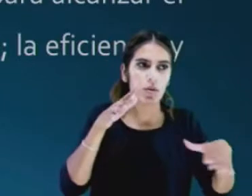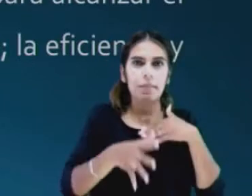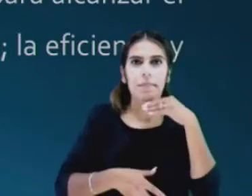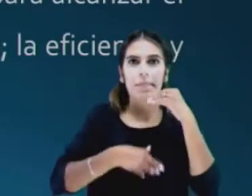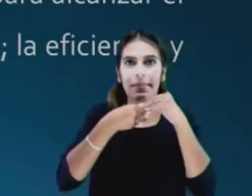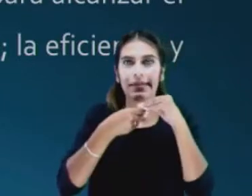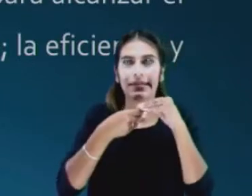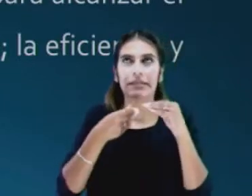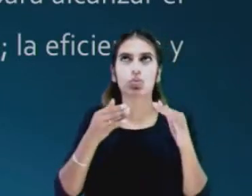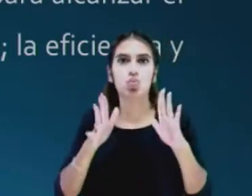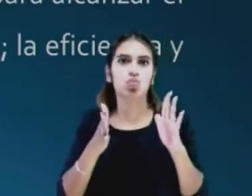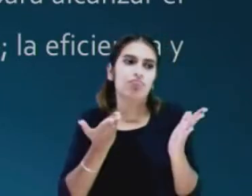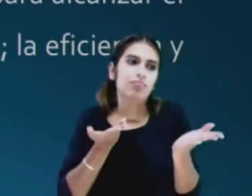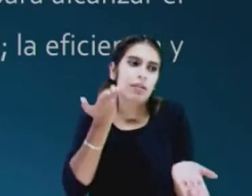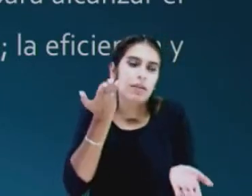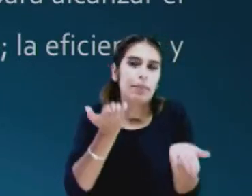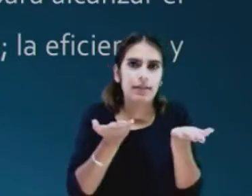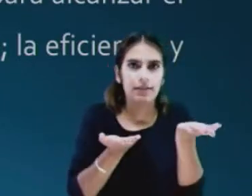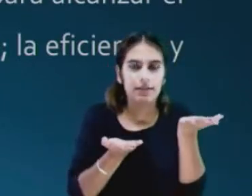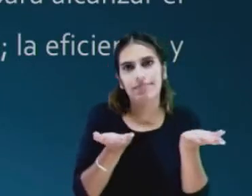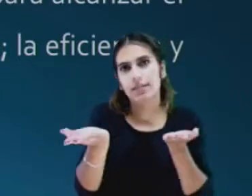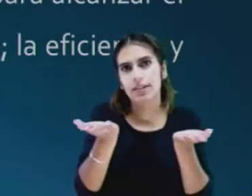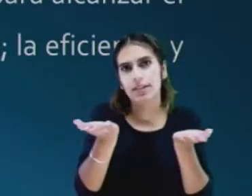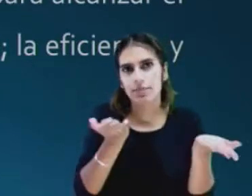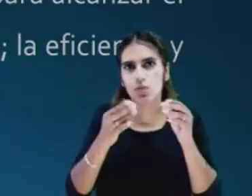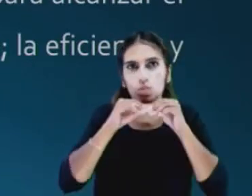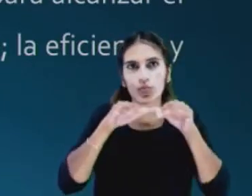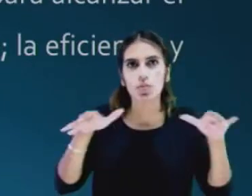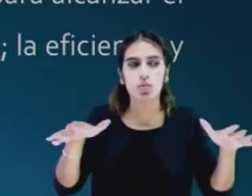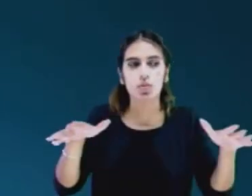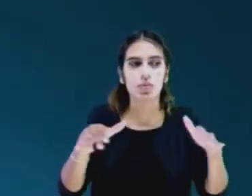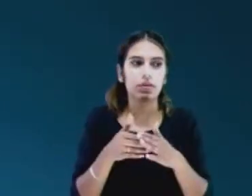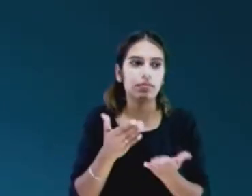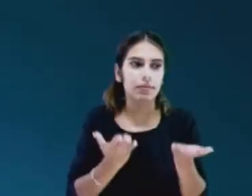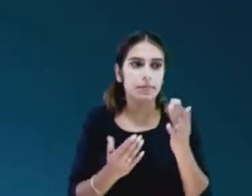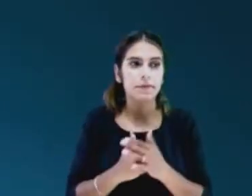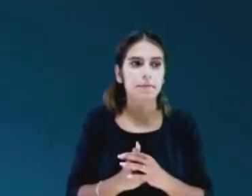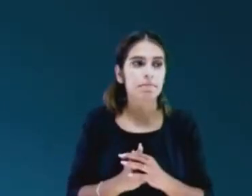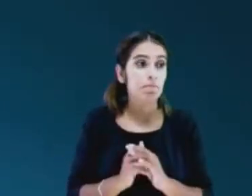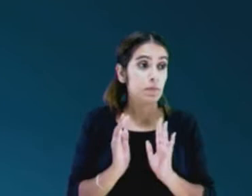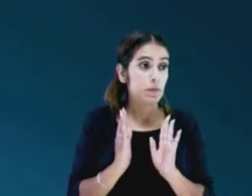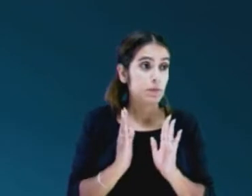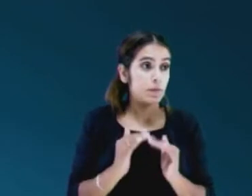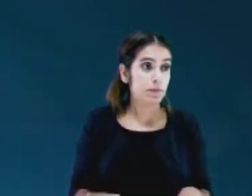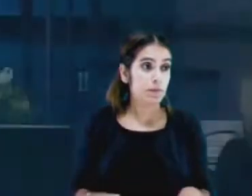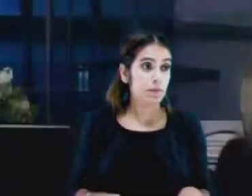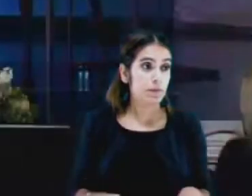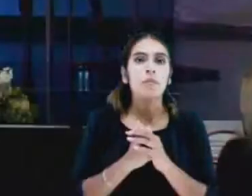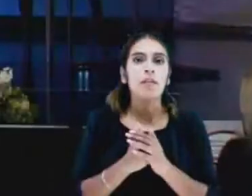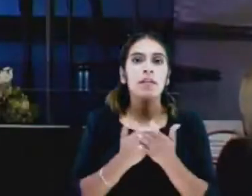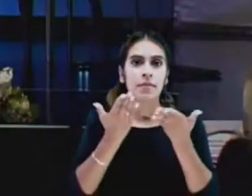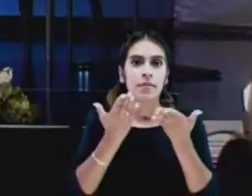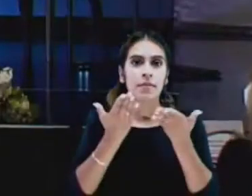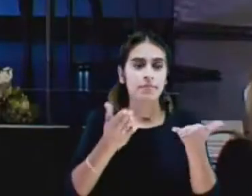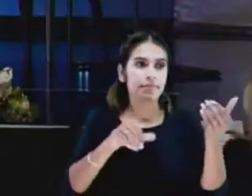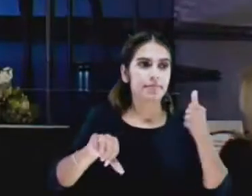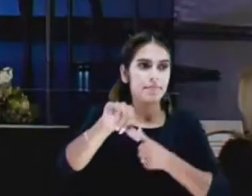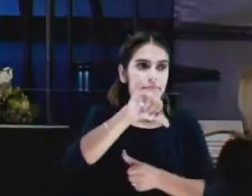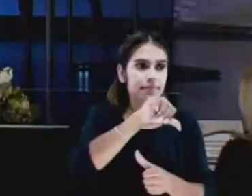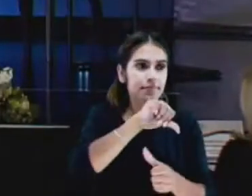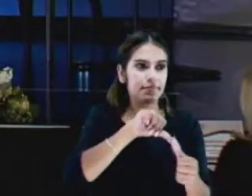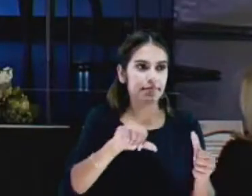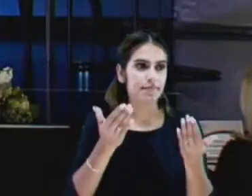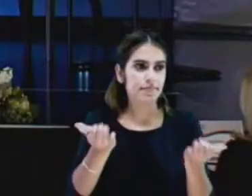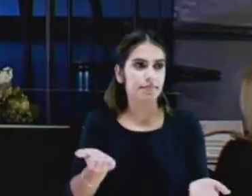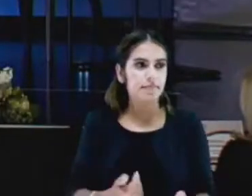público creo que pasamos porque hay término tal vez por eso en general existentes y su cuantía ya el deber